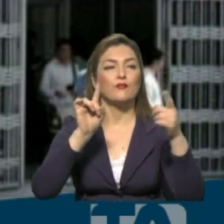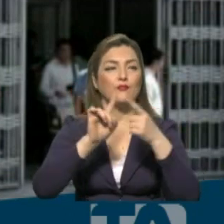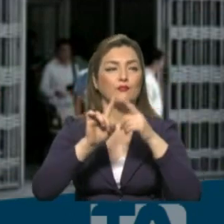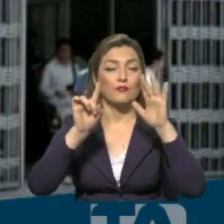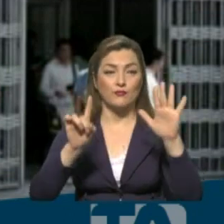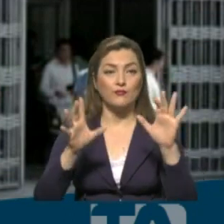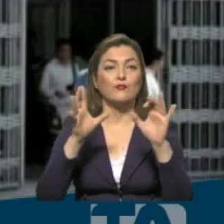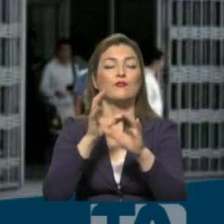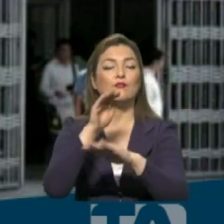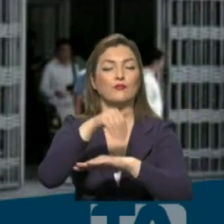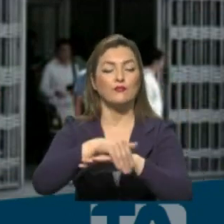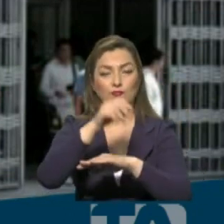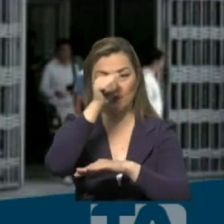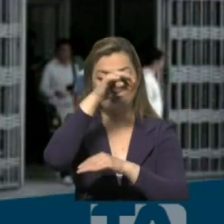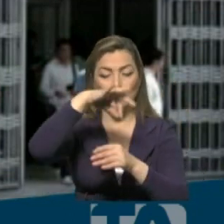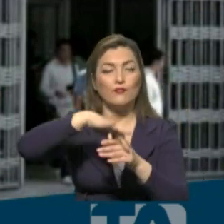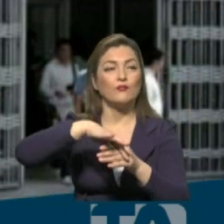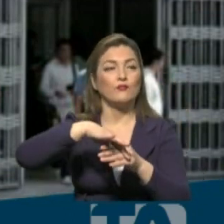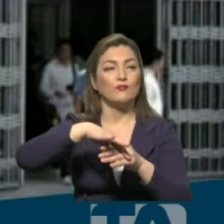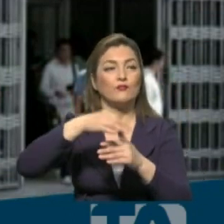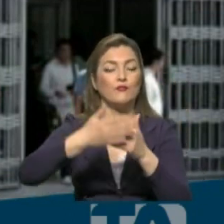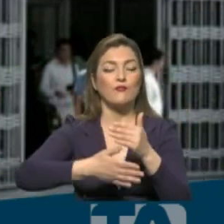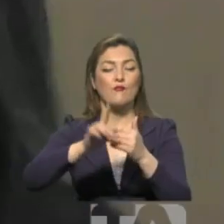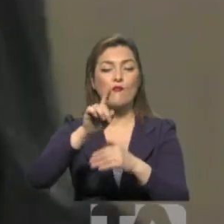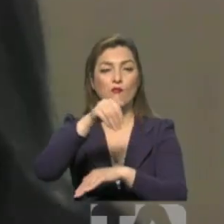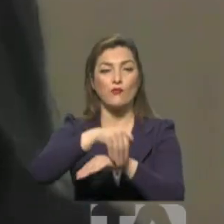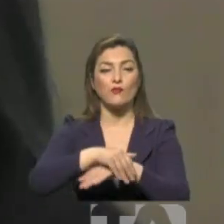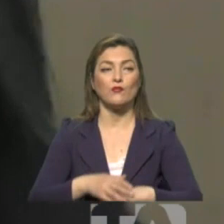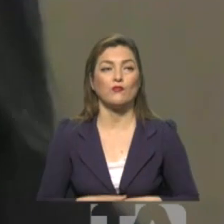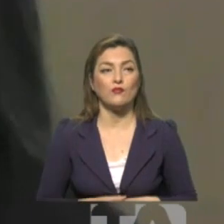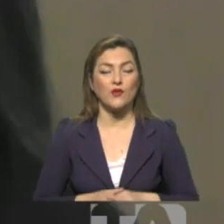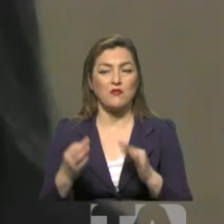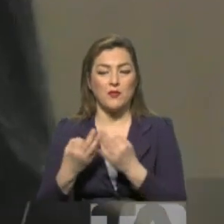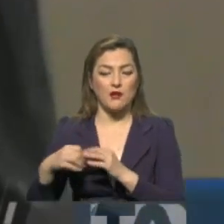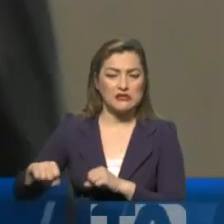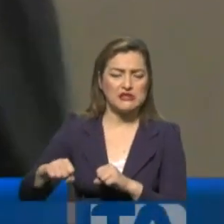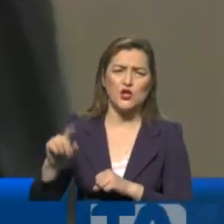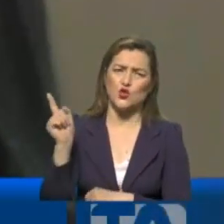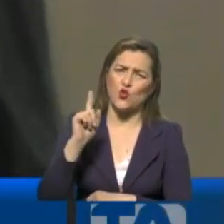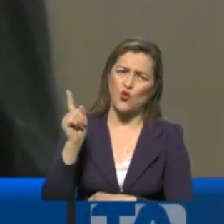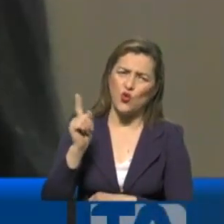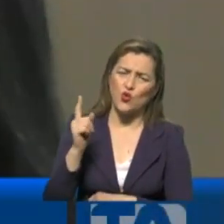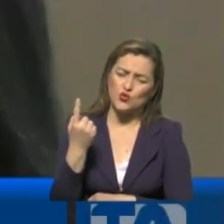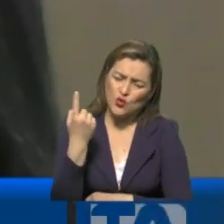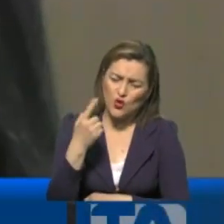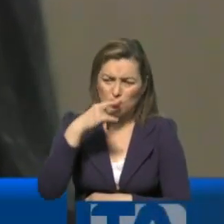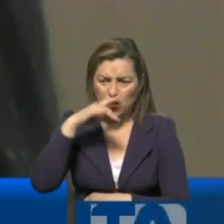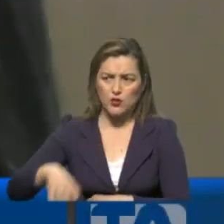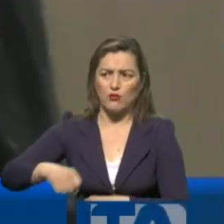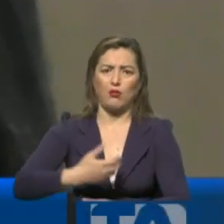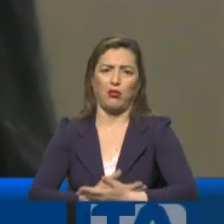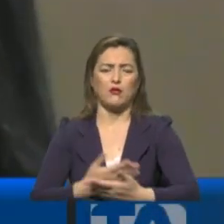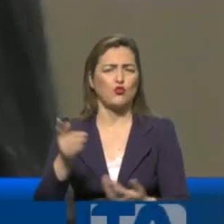horas, mientras que el domingo de votaciones hasta las 13 horas. No vayan con familiares, no vayan con niños,